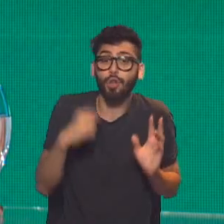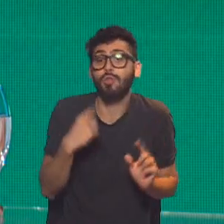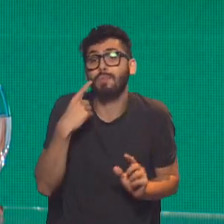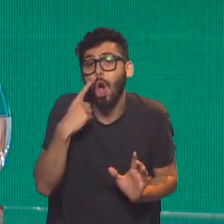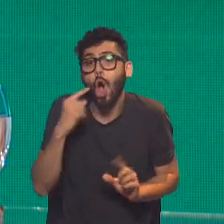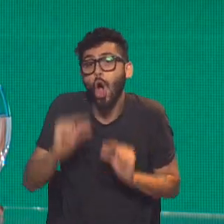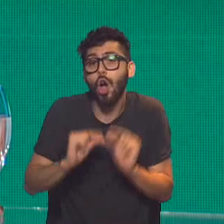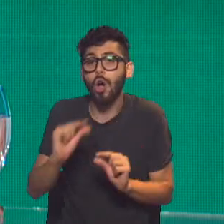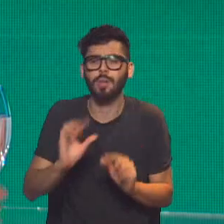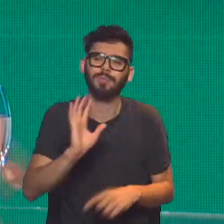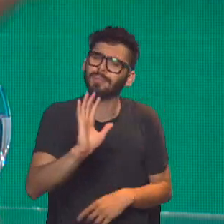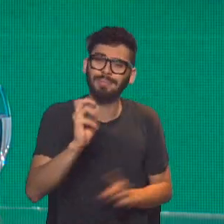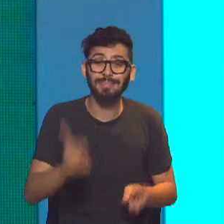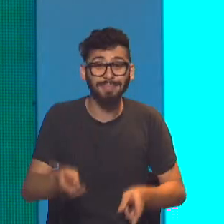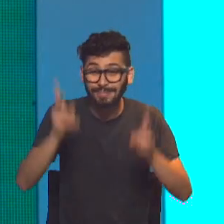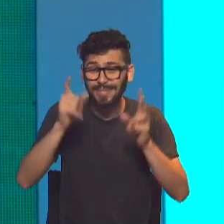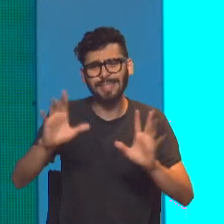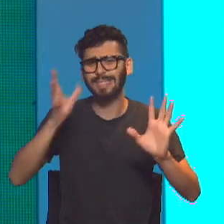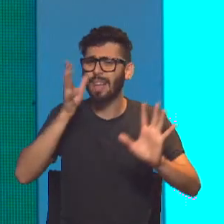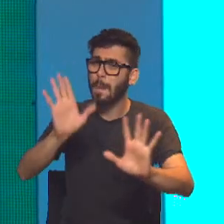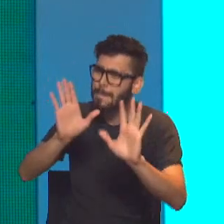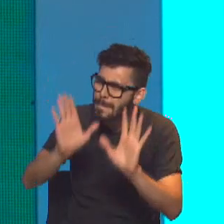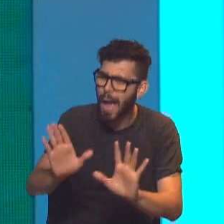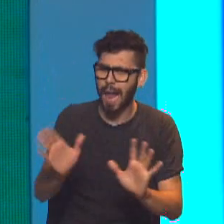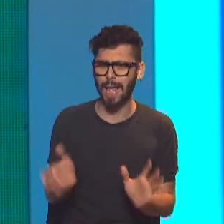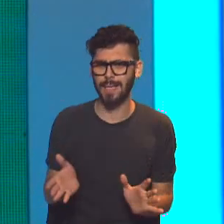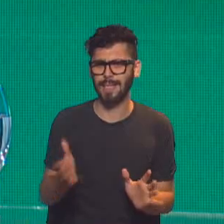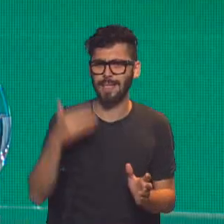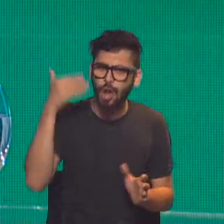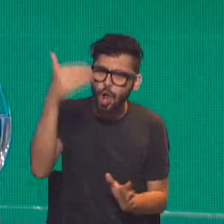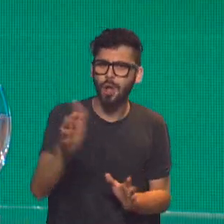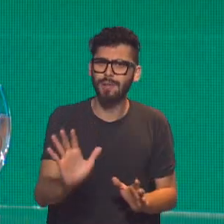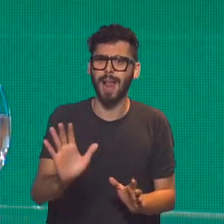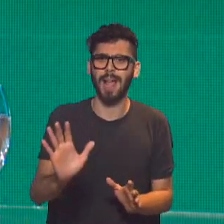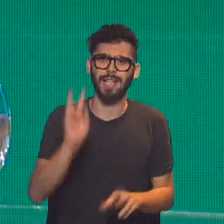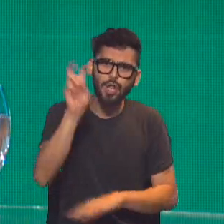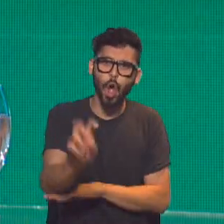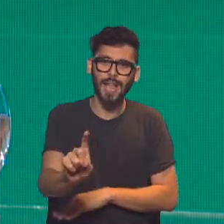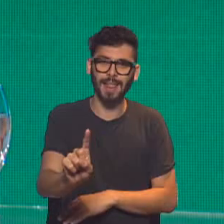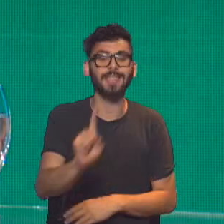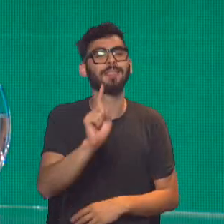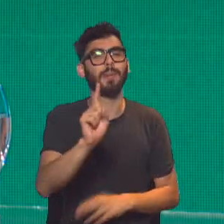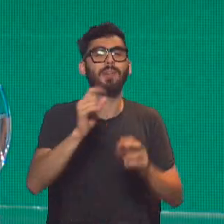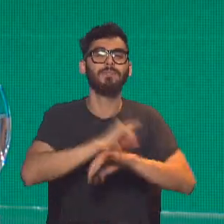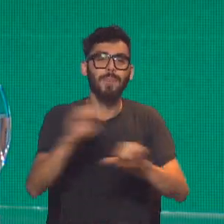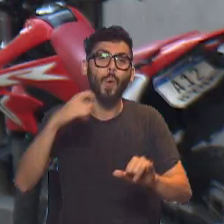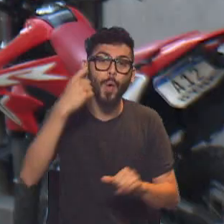conociendo. Es terrible, Espera, es dramático. no te adelantes. Vamos al informe y quedamos con este último tema.